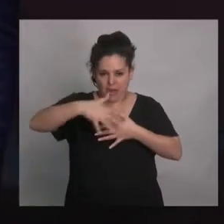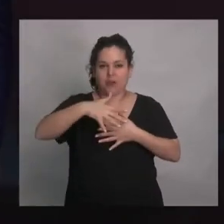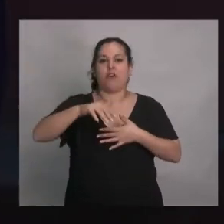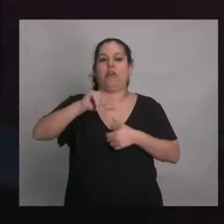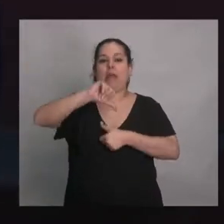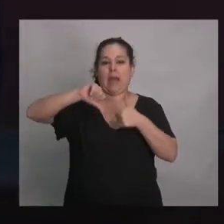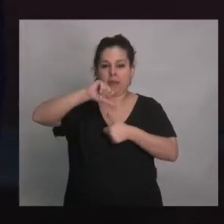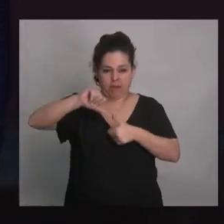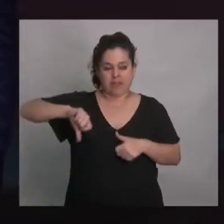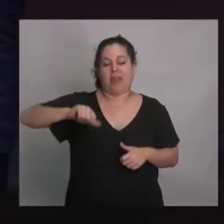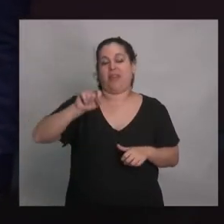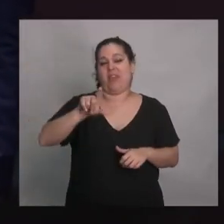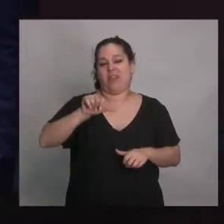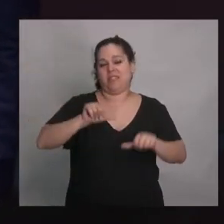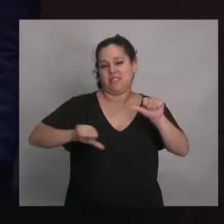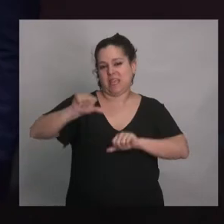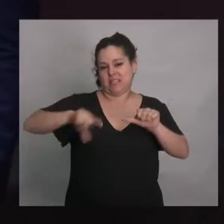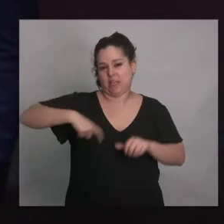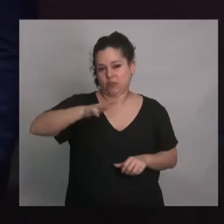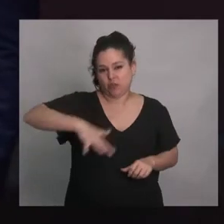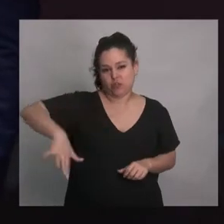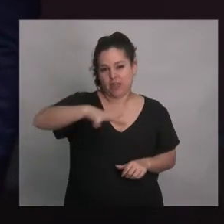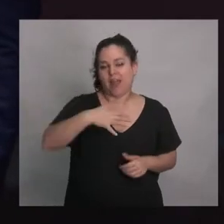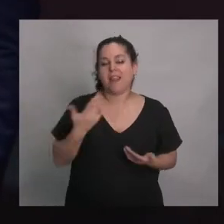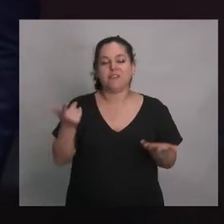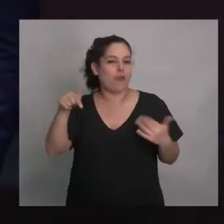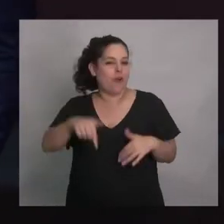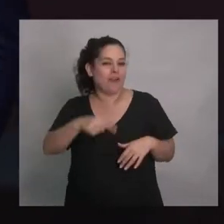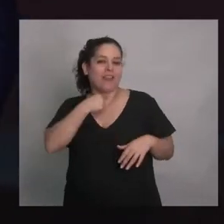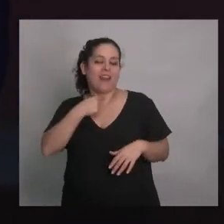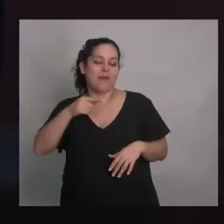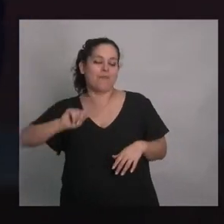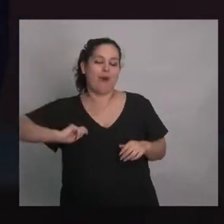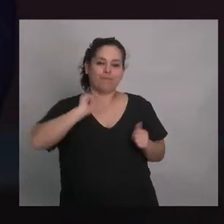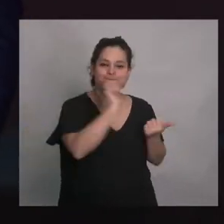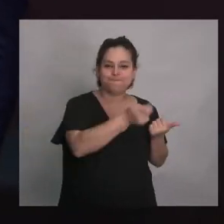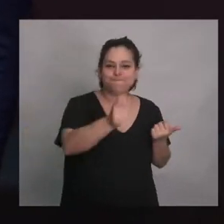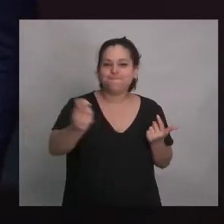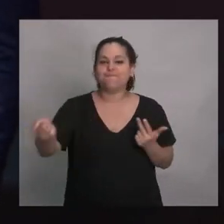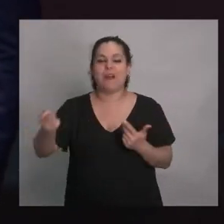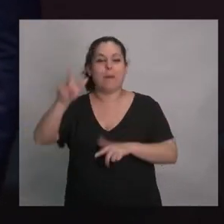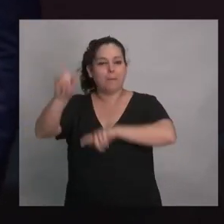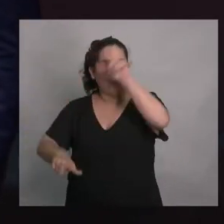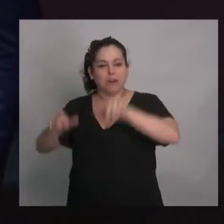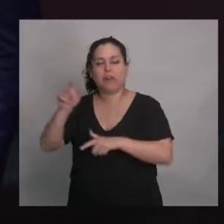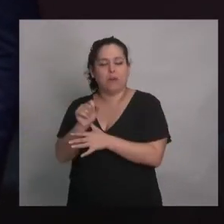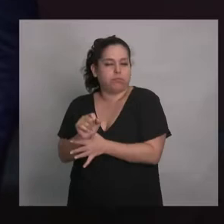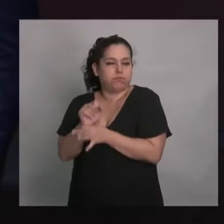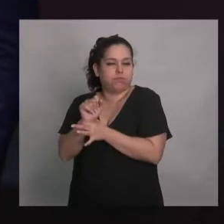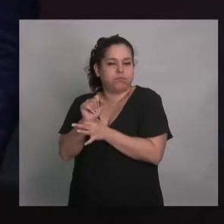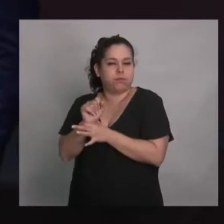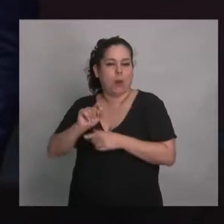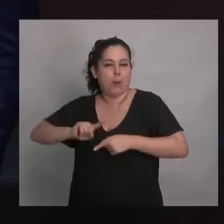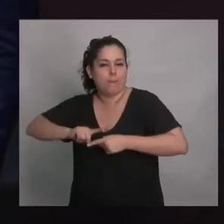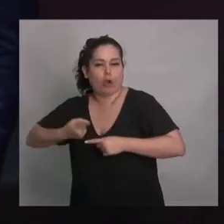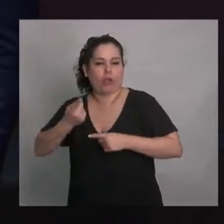a aquellas y aquellos intelectuales o figuras políticas que se